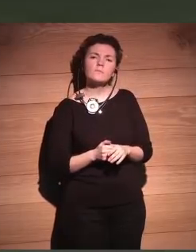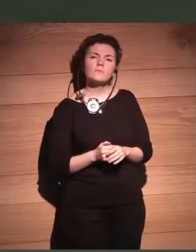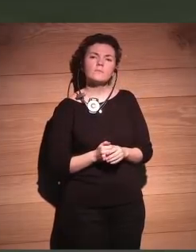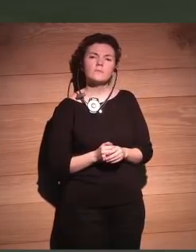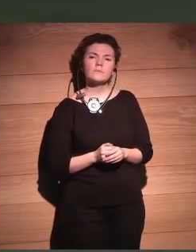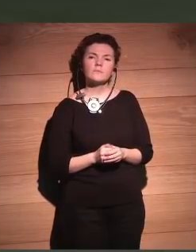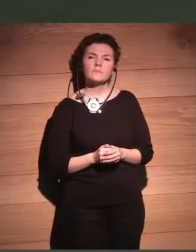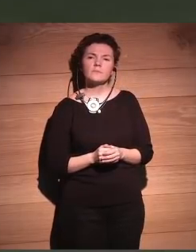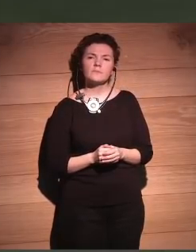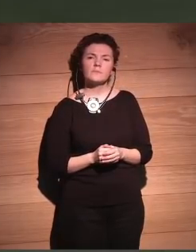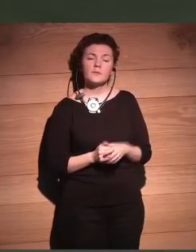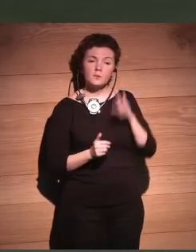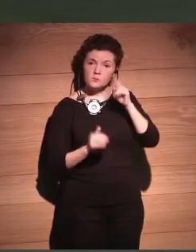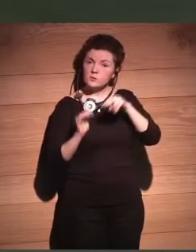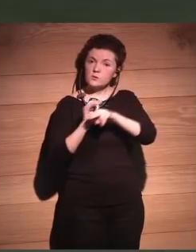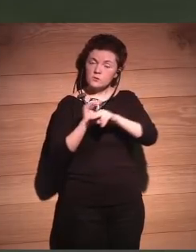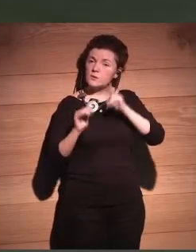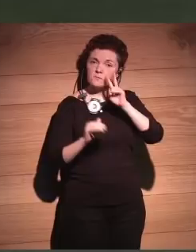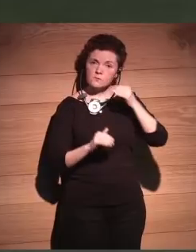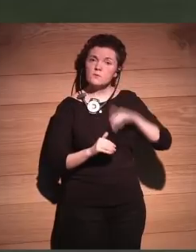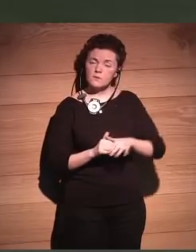en las resonancias.